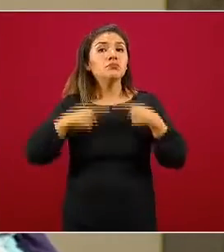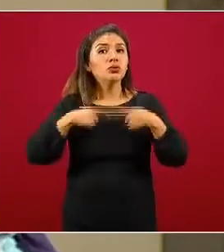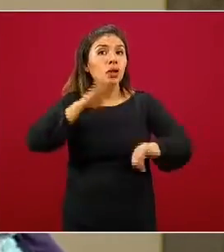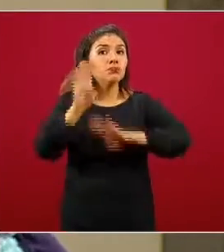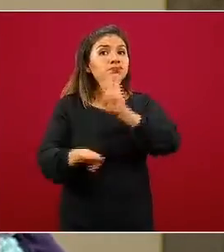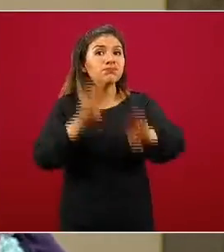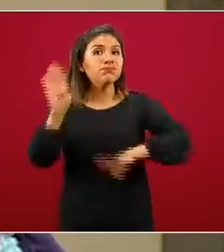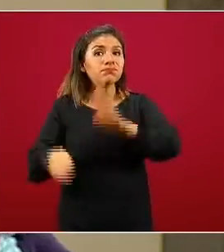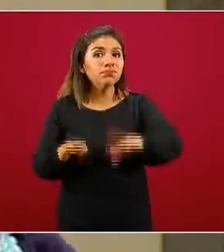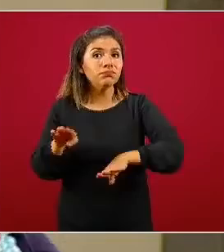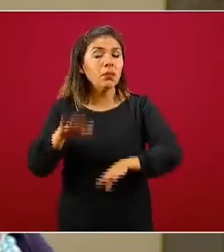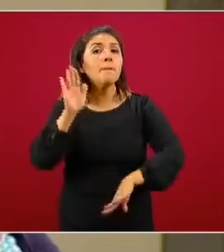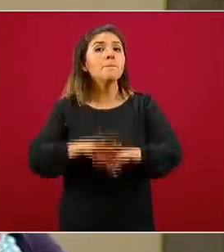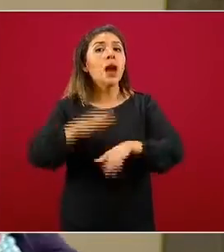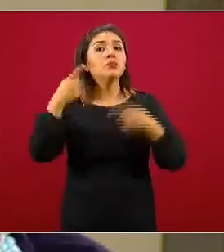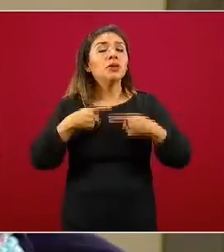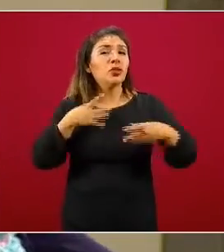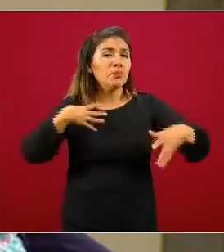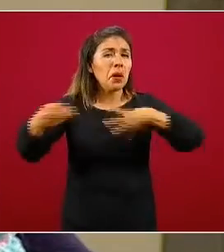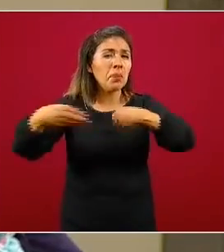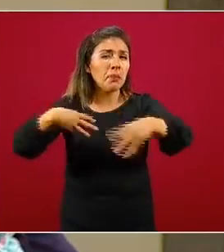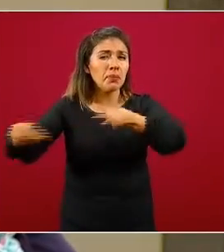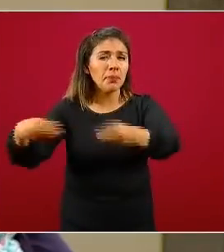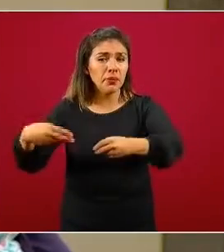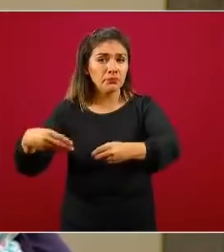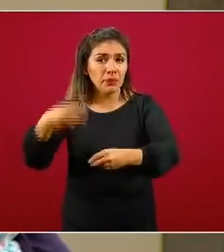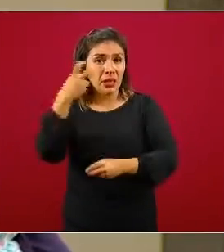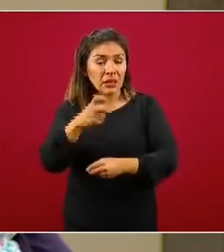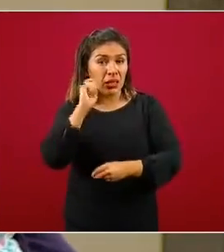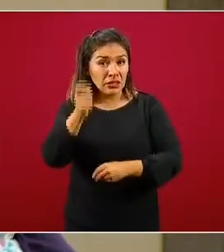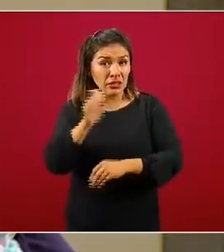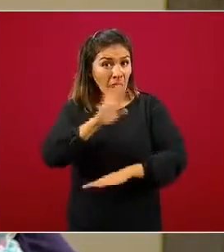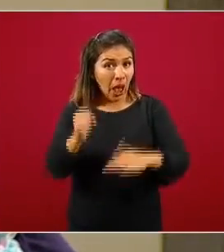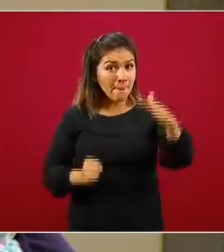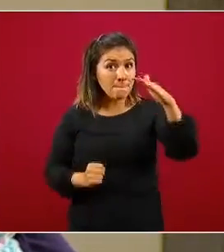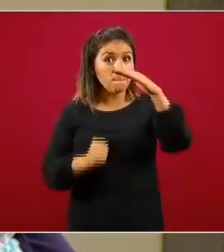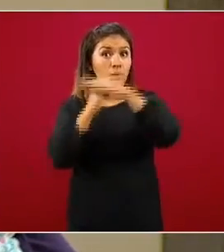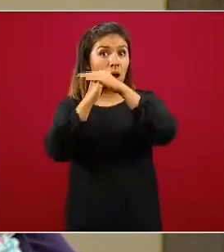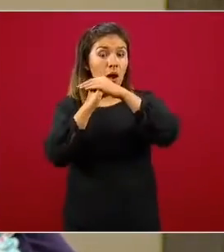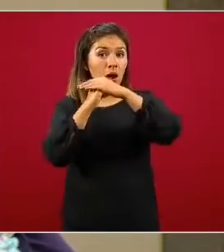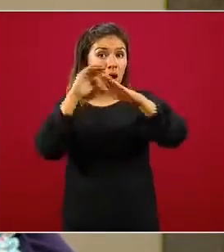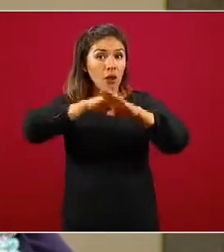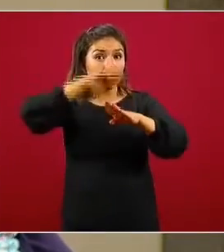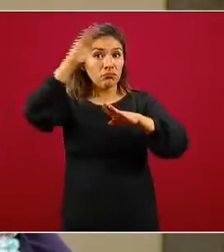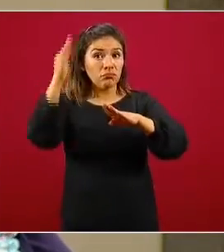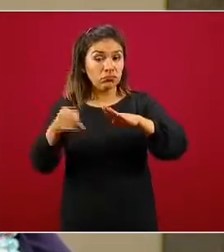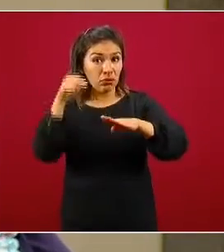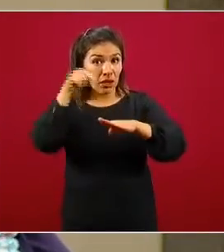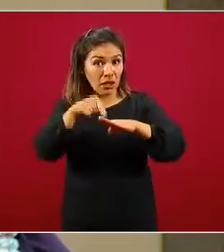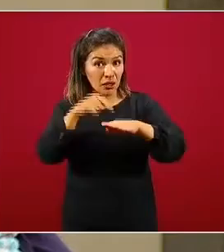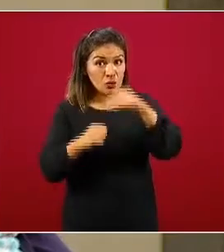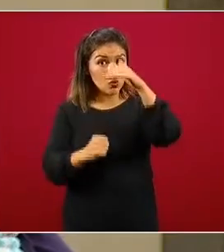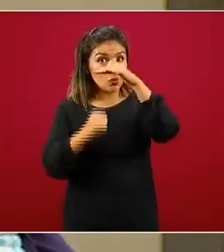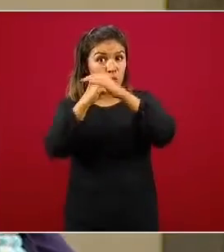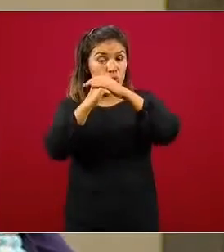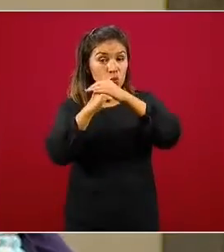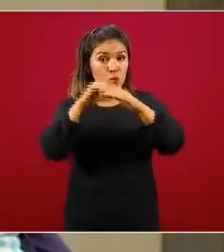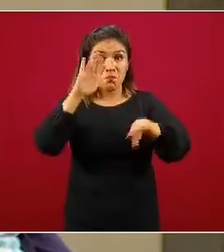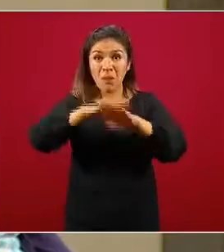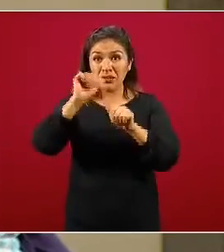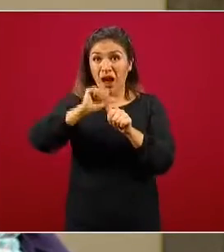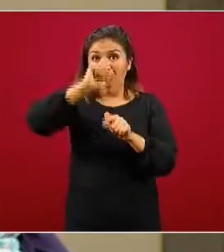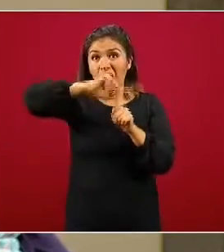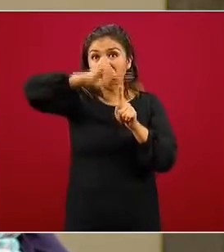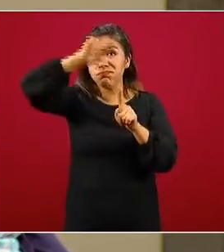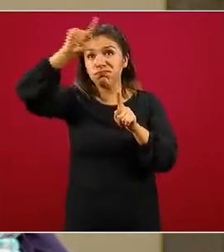muertes y con mayor número de casos. ¿Podríamos decir que es el punto de flexión o el punto de quiebre o la curva